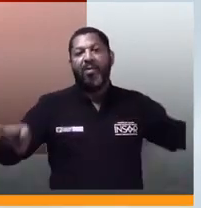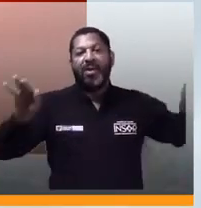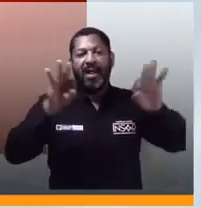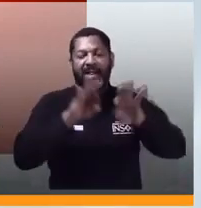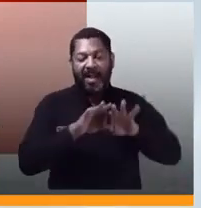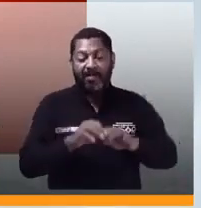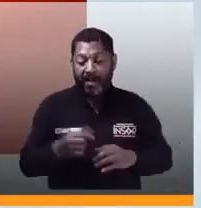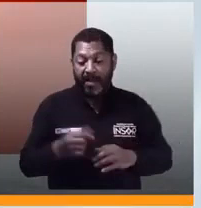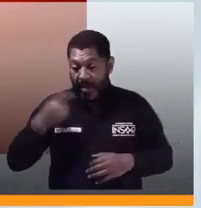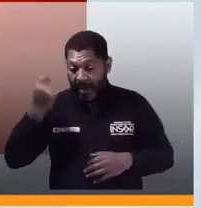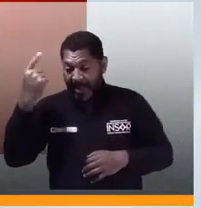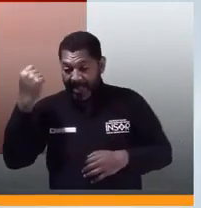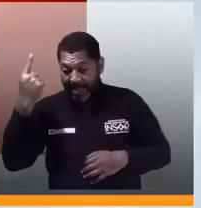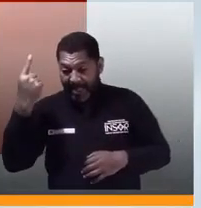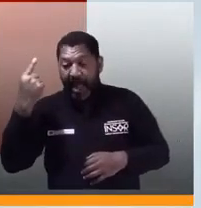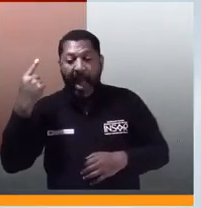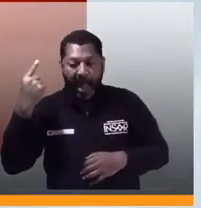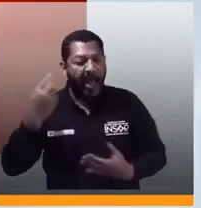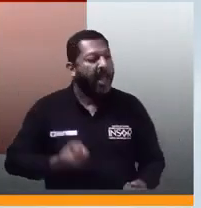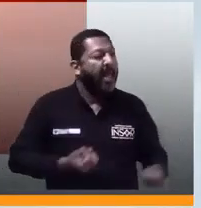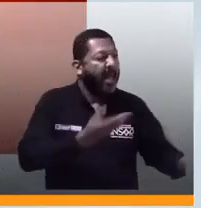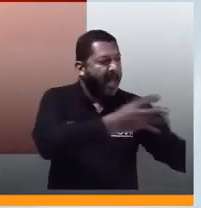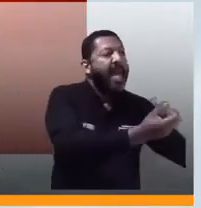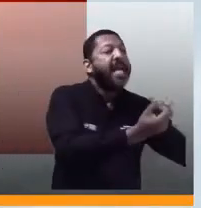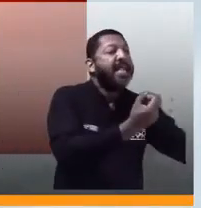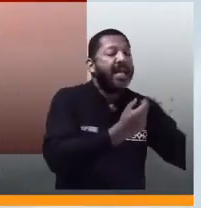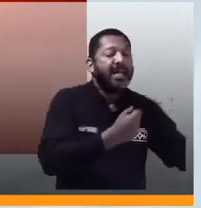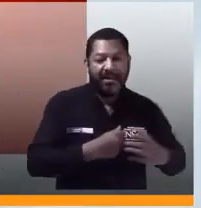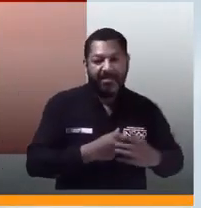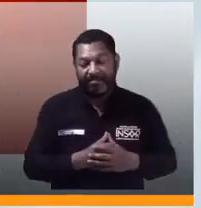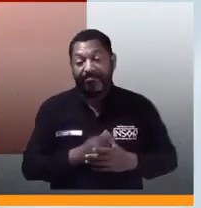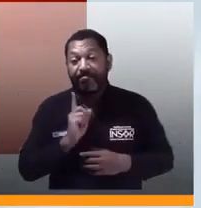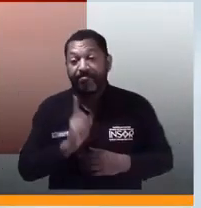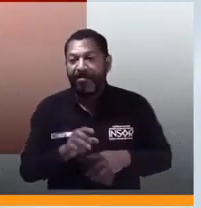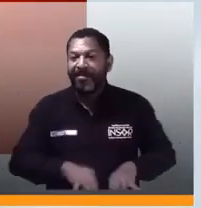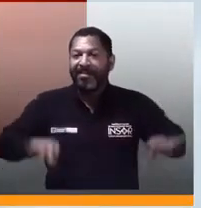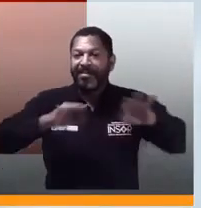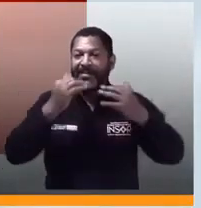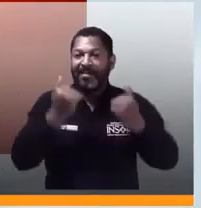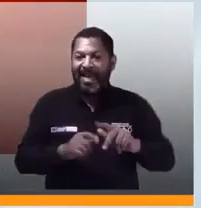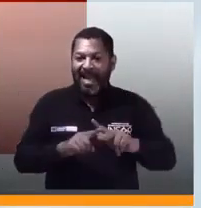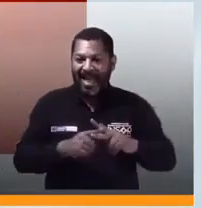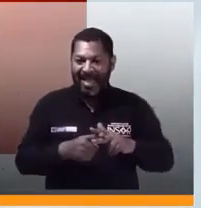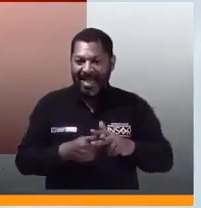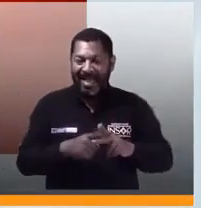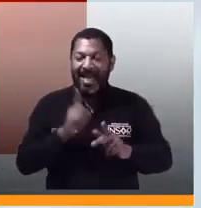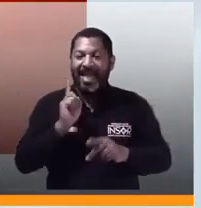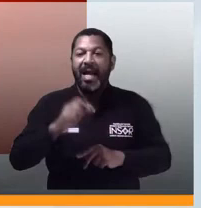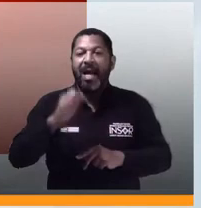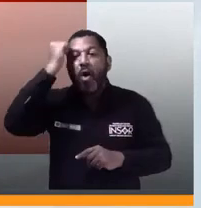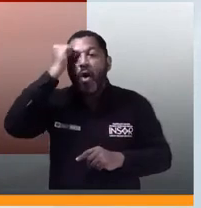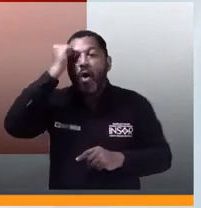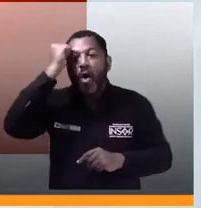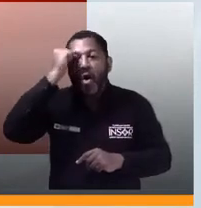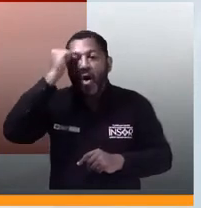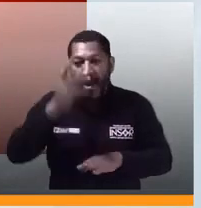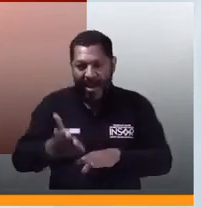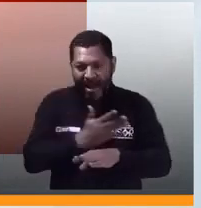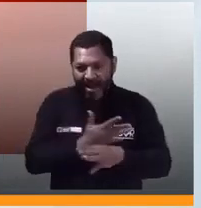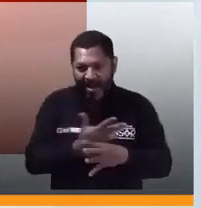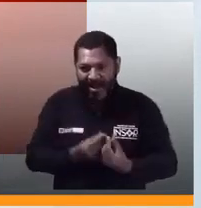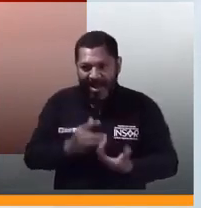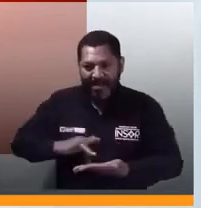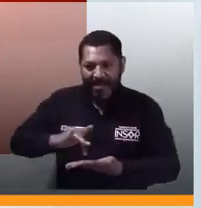y acá algo muy importante de los talleres es que los profesores tuvieron la oportunidad de participar